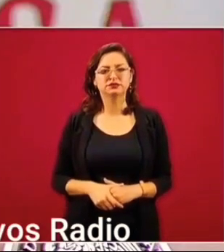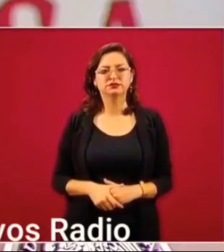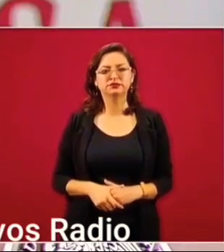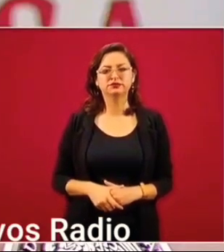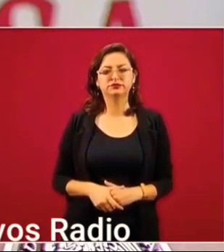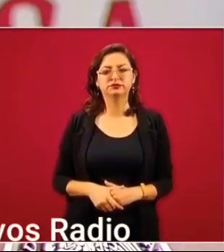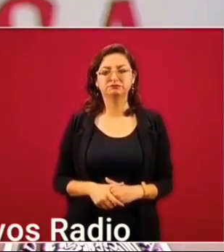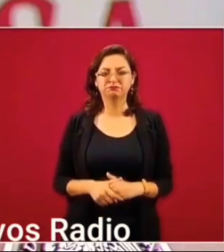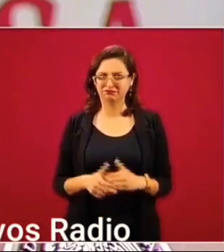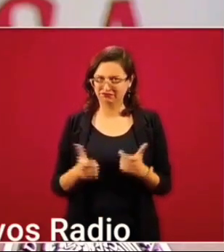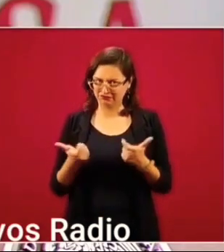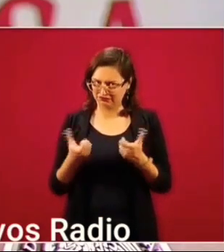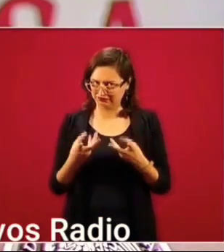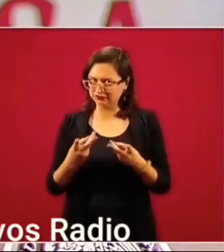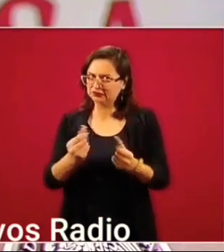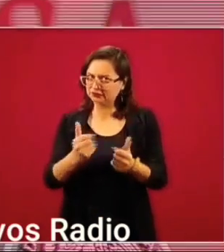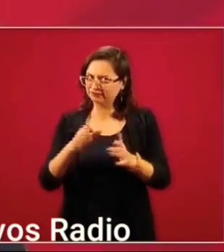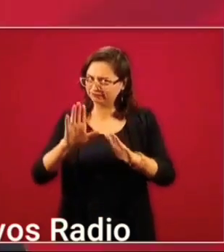bajarle